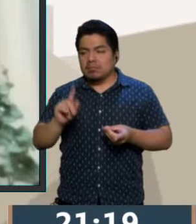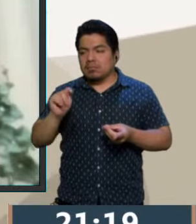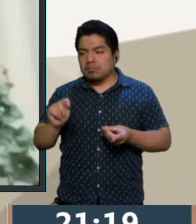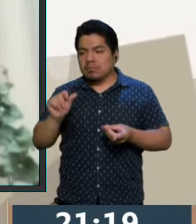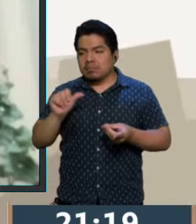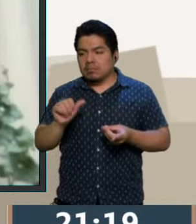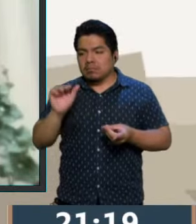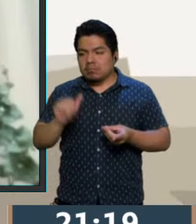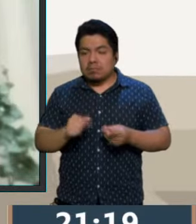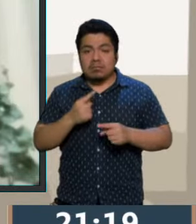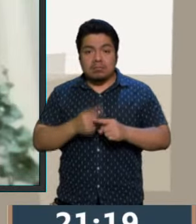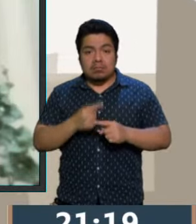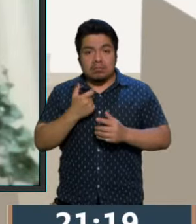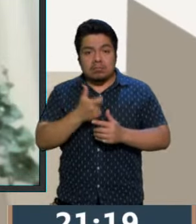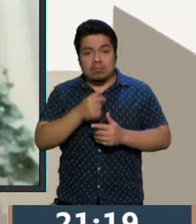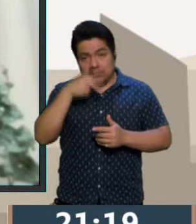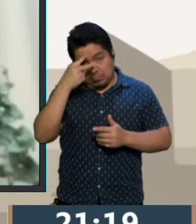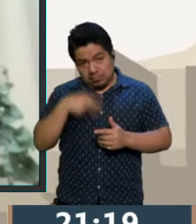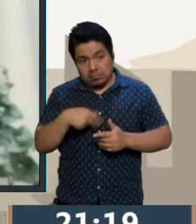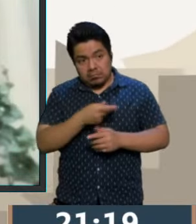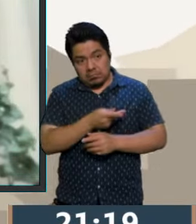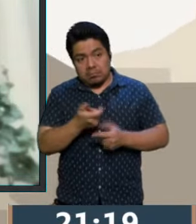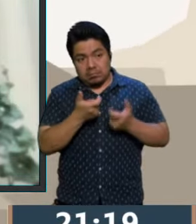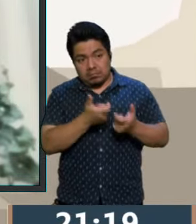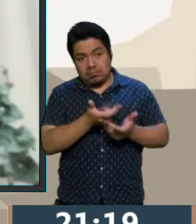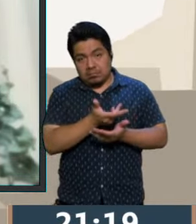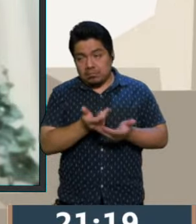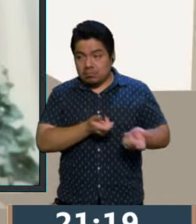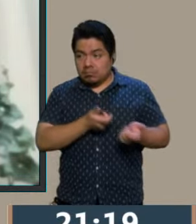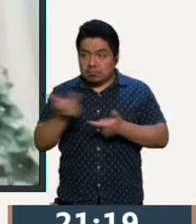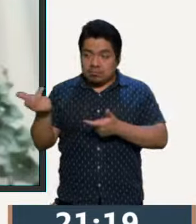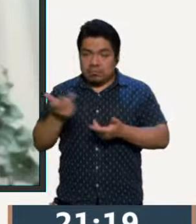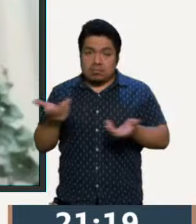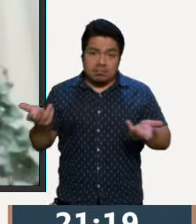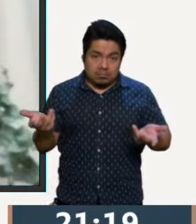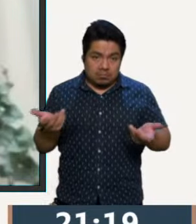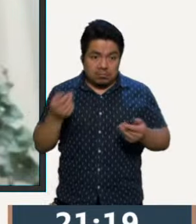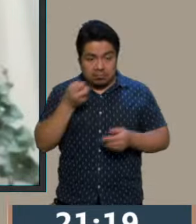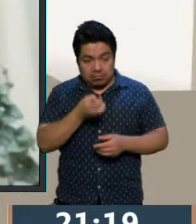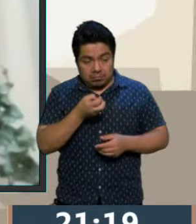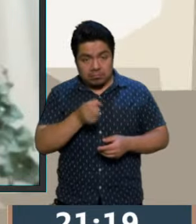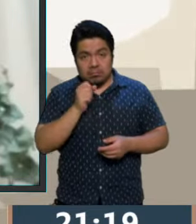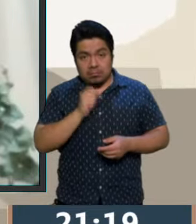pagamos las mexicanas y los mexicanos porque este es dinero público y